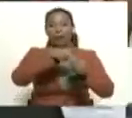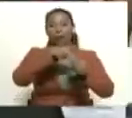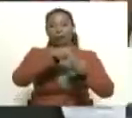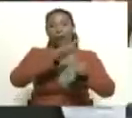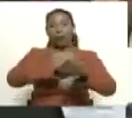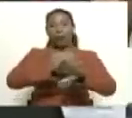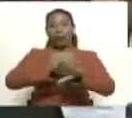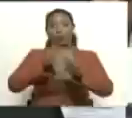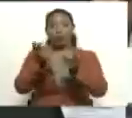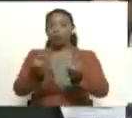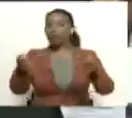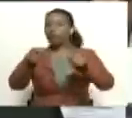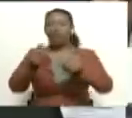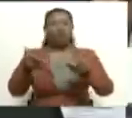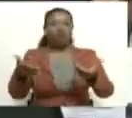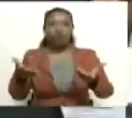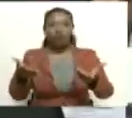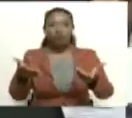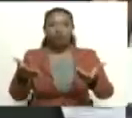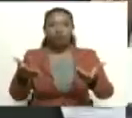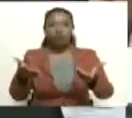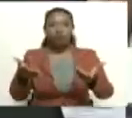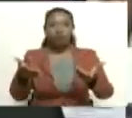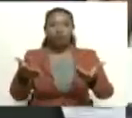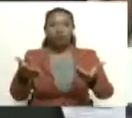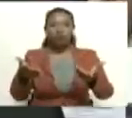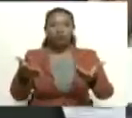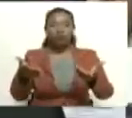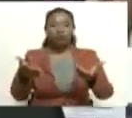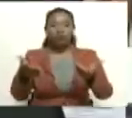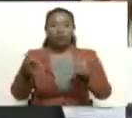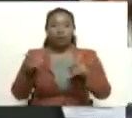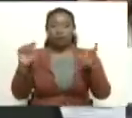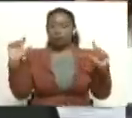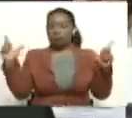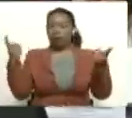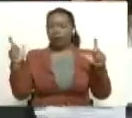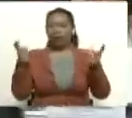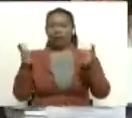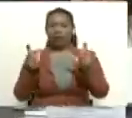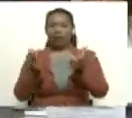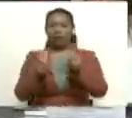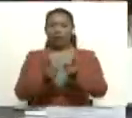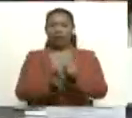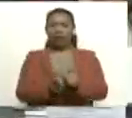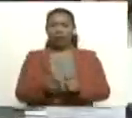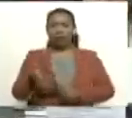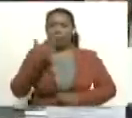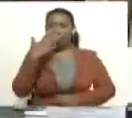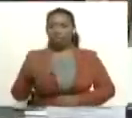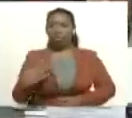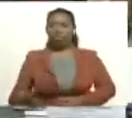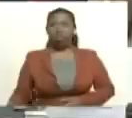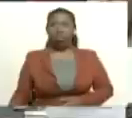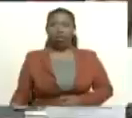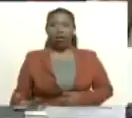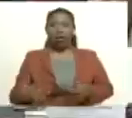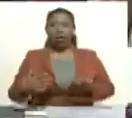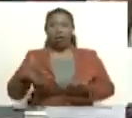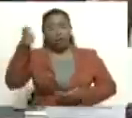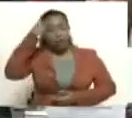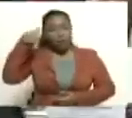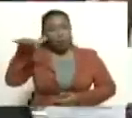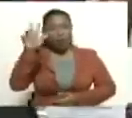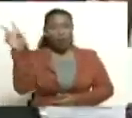bloqueo que depauperó la calidad de vida y el estado de bienestar de nuestro pueblo